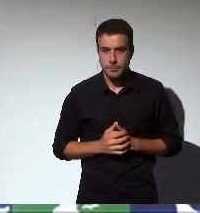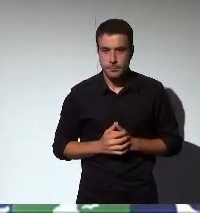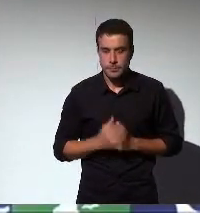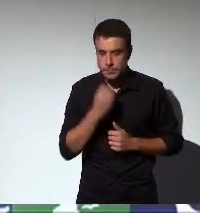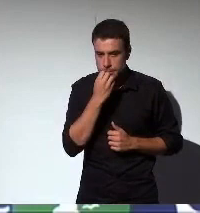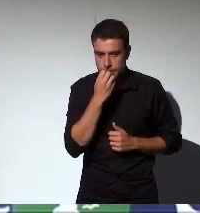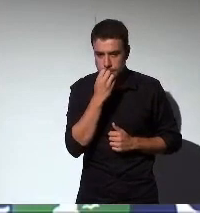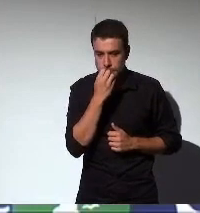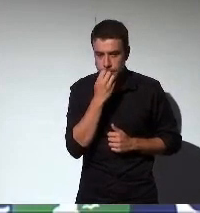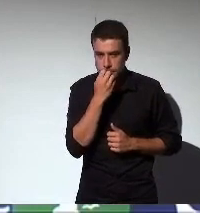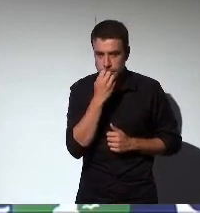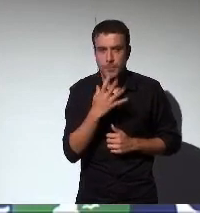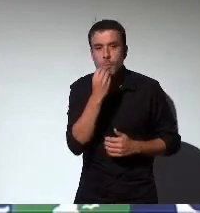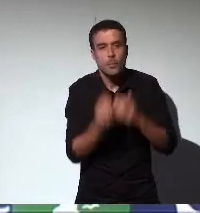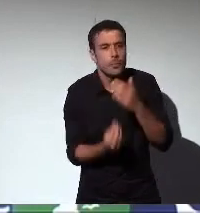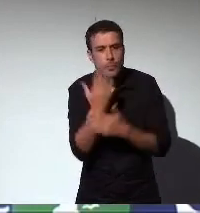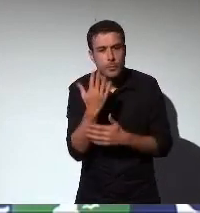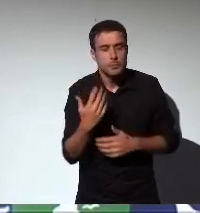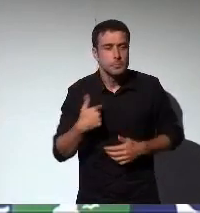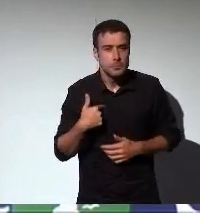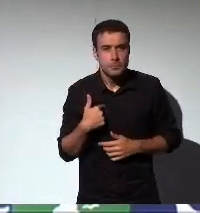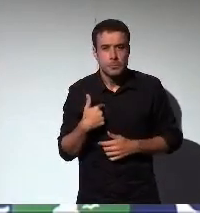Bueno, buenos días. Yo,